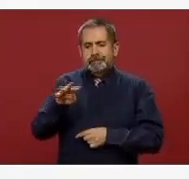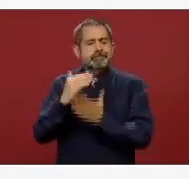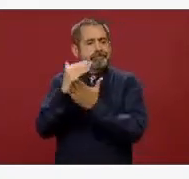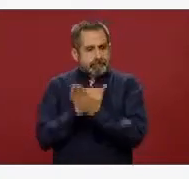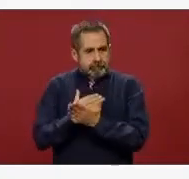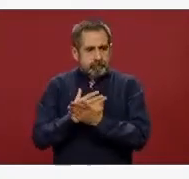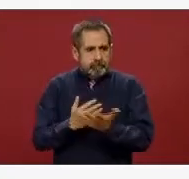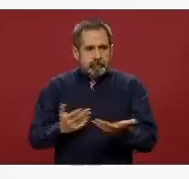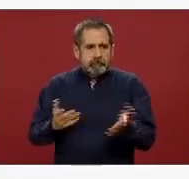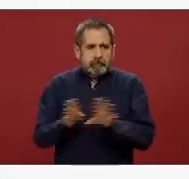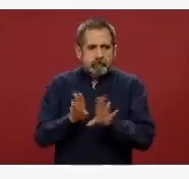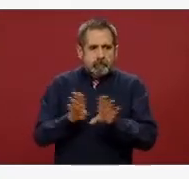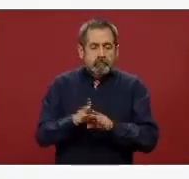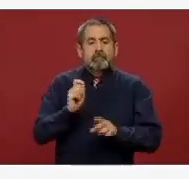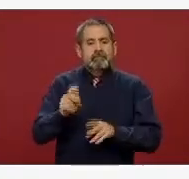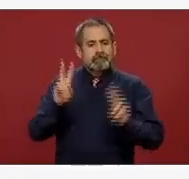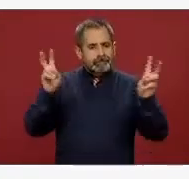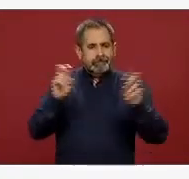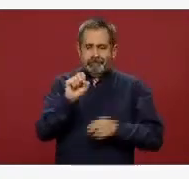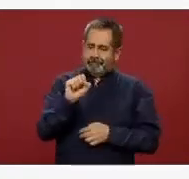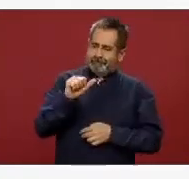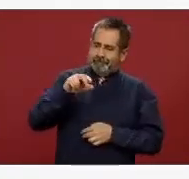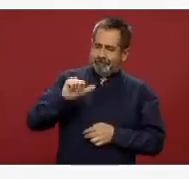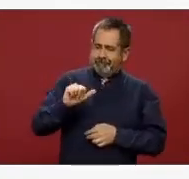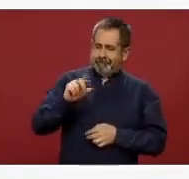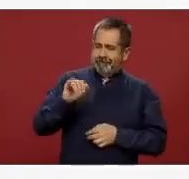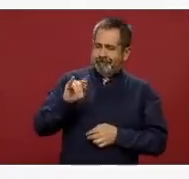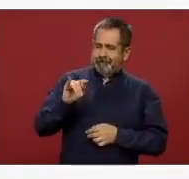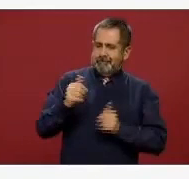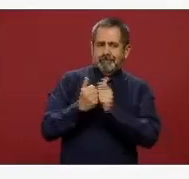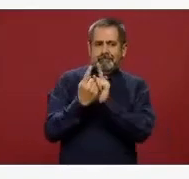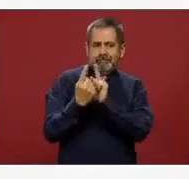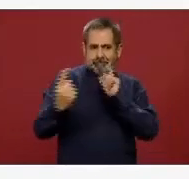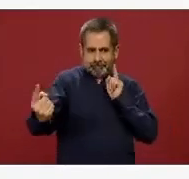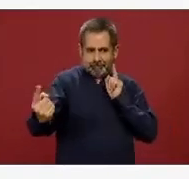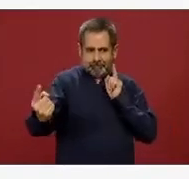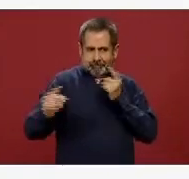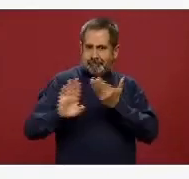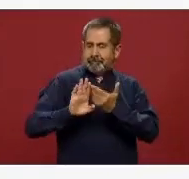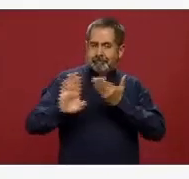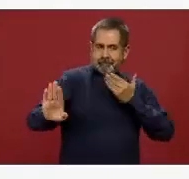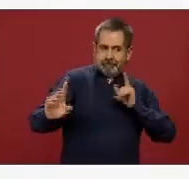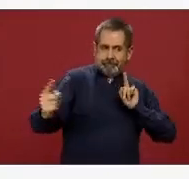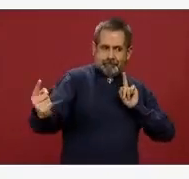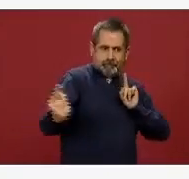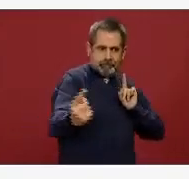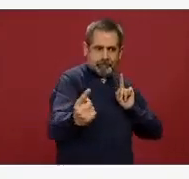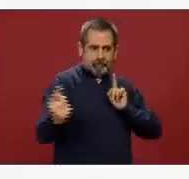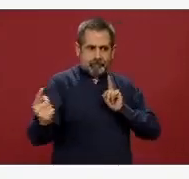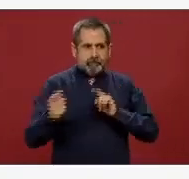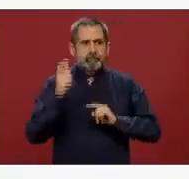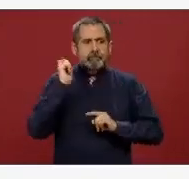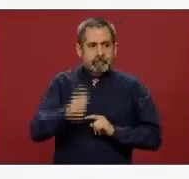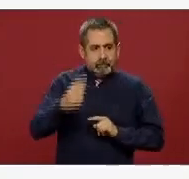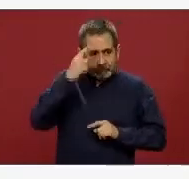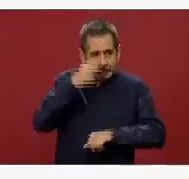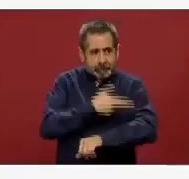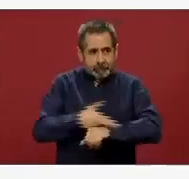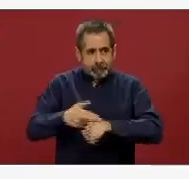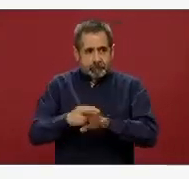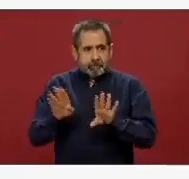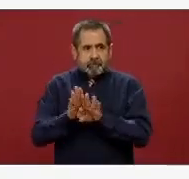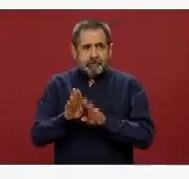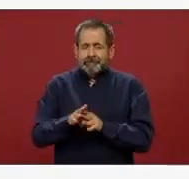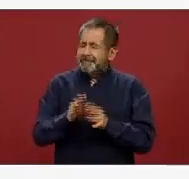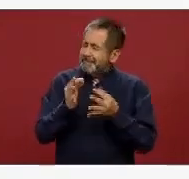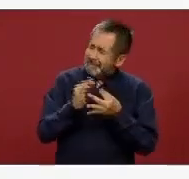actividad? Sana distancia. ¿Cuál es el mecanismo? Disminuir drásticamente,